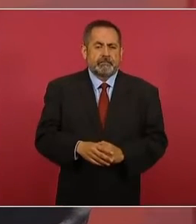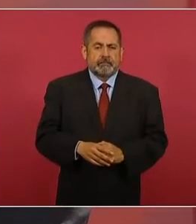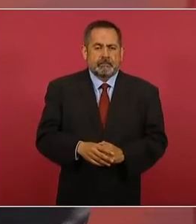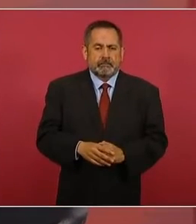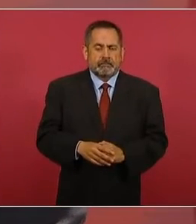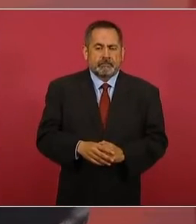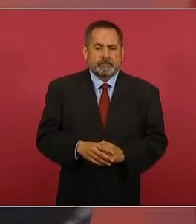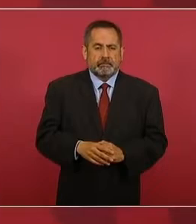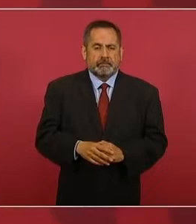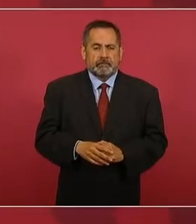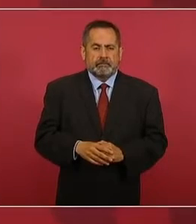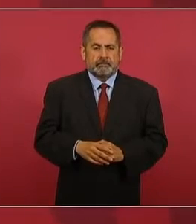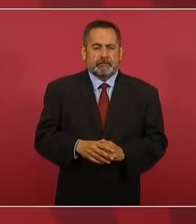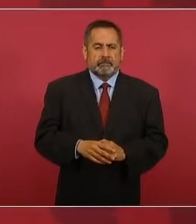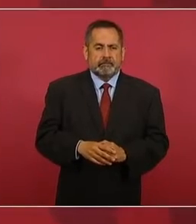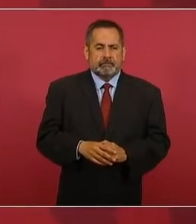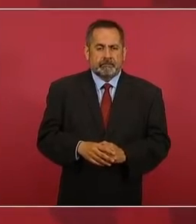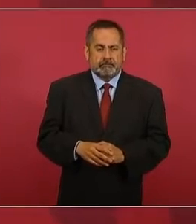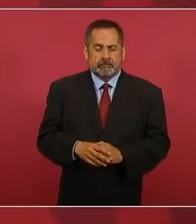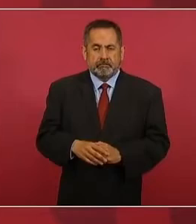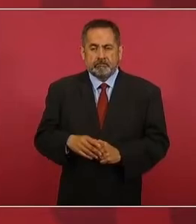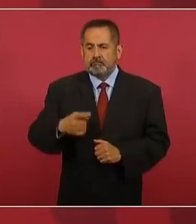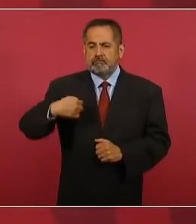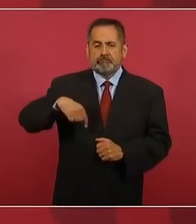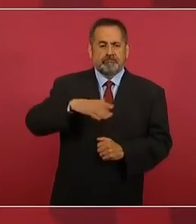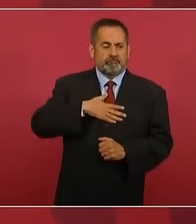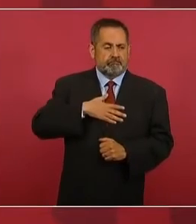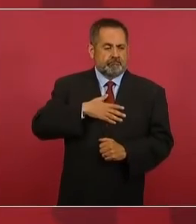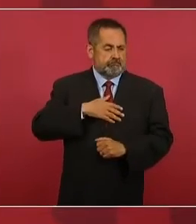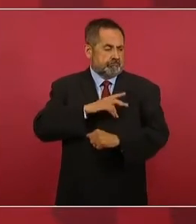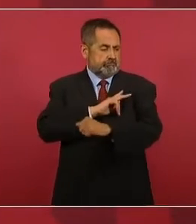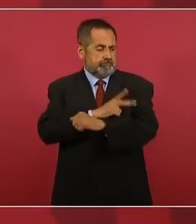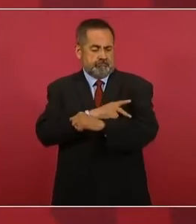El poder solo se convierte en virtud